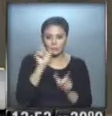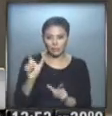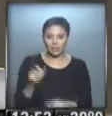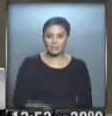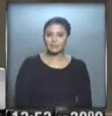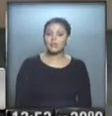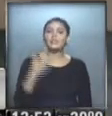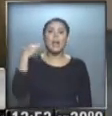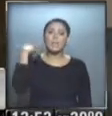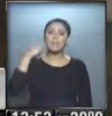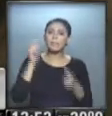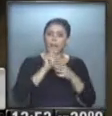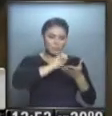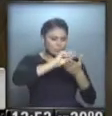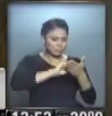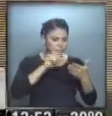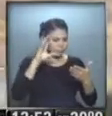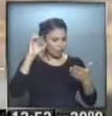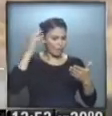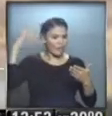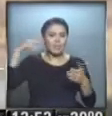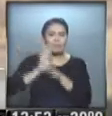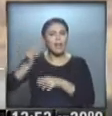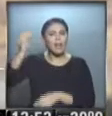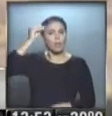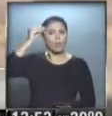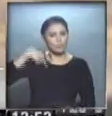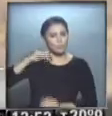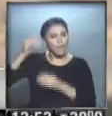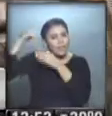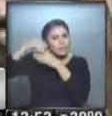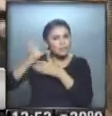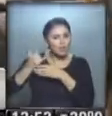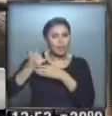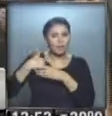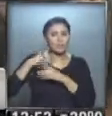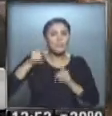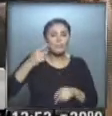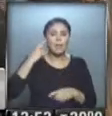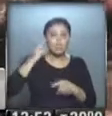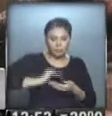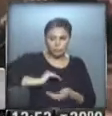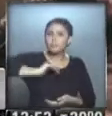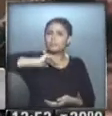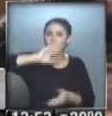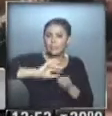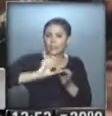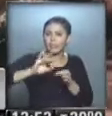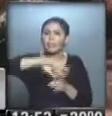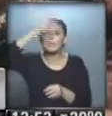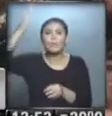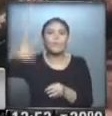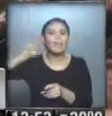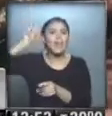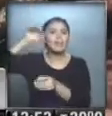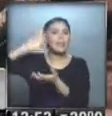escribí la película me di cuenta que es un recuerdo que tenía yo misma. Crecí al pie de un centro de esquí, de una pequeña montaña del